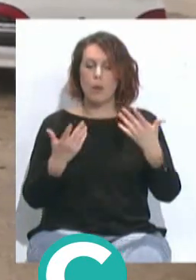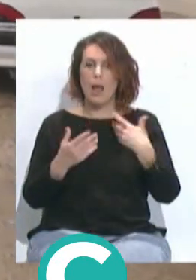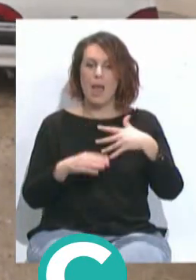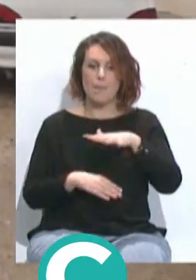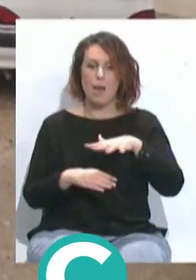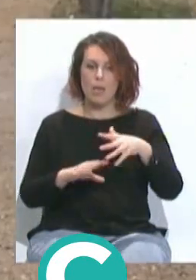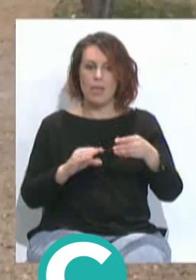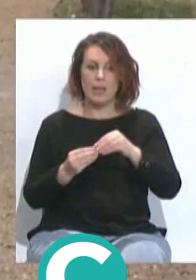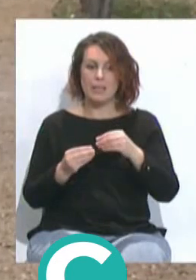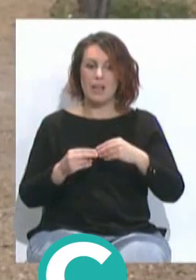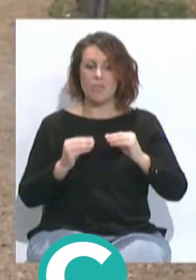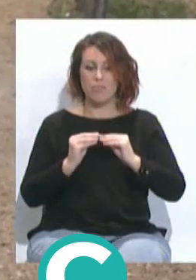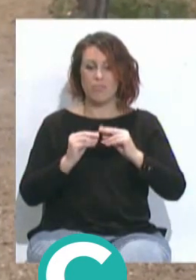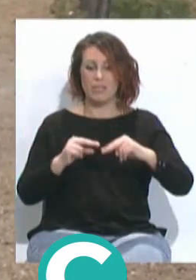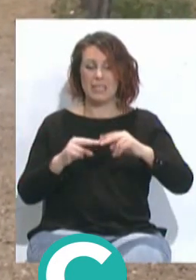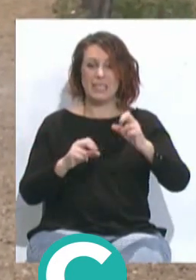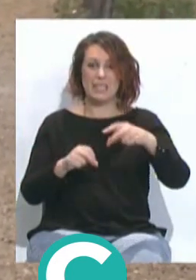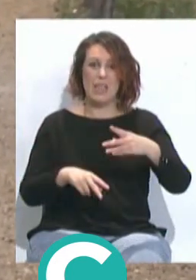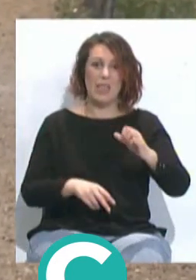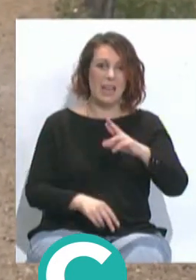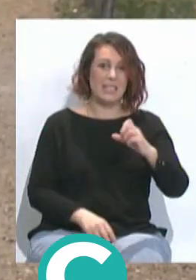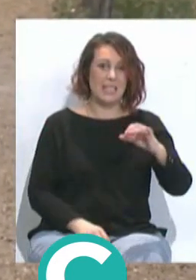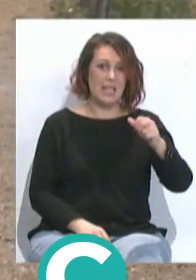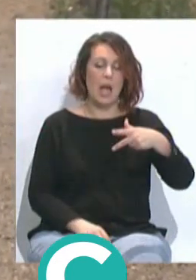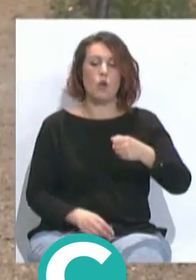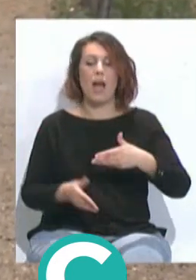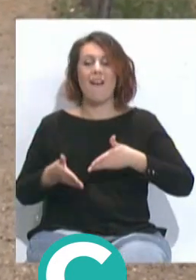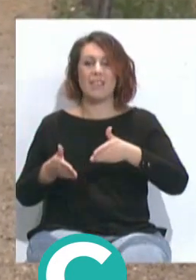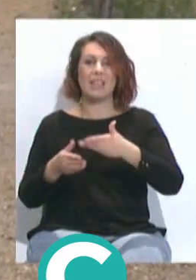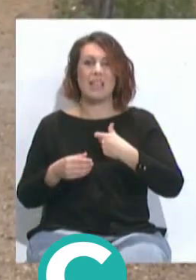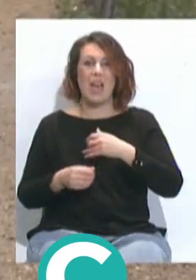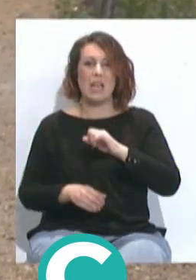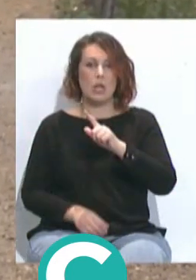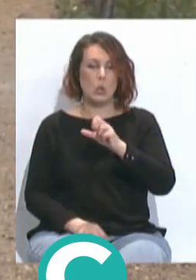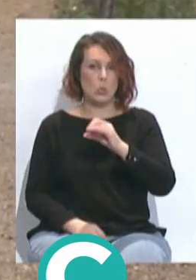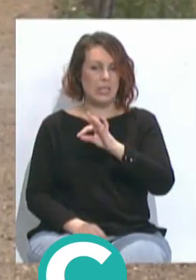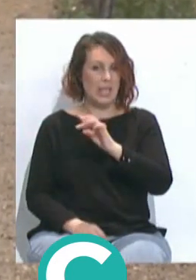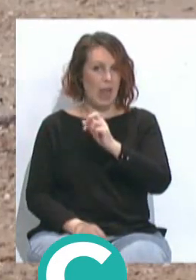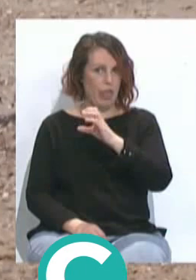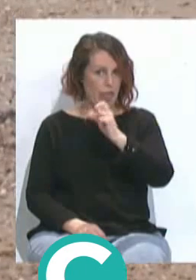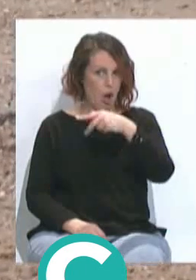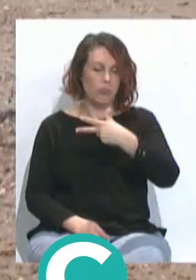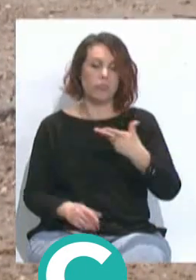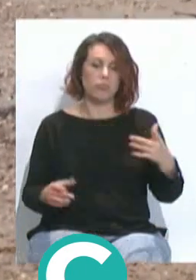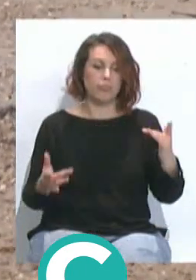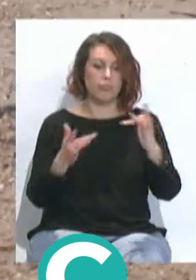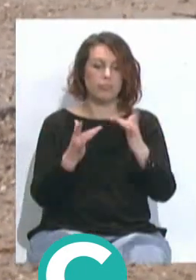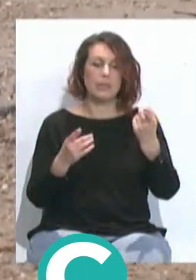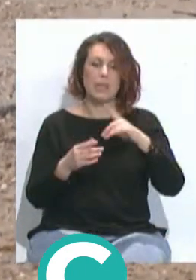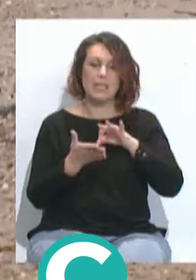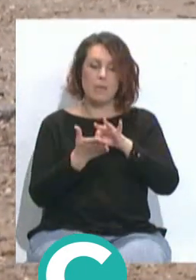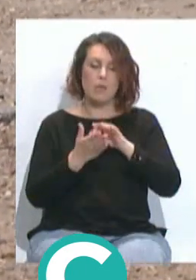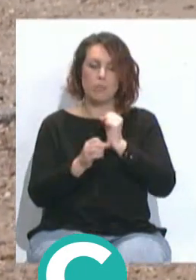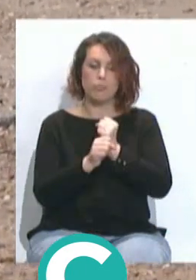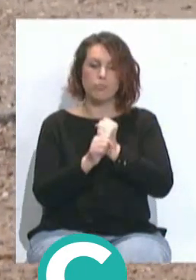espacios sin urbanizar que unen la calle de Ársena con la avenida de la Ilustración, llevando a cabo las acometidas de servicios, además de